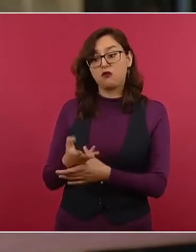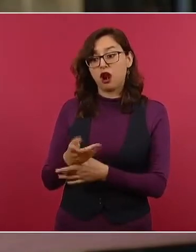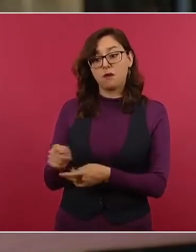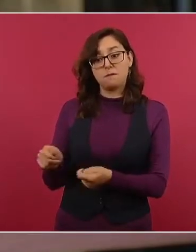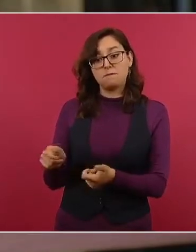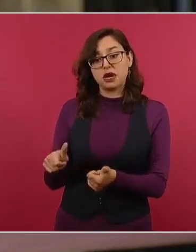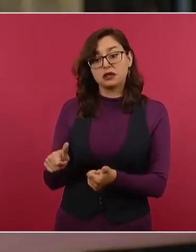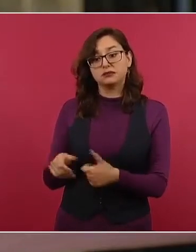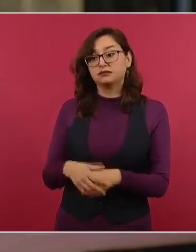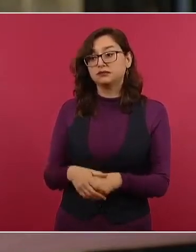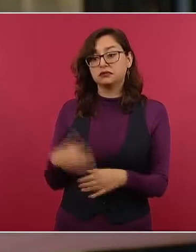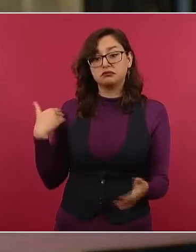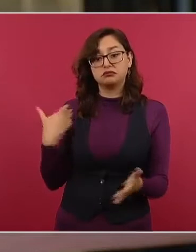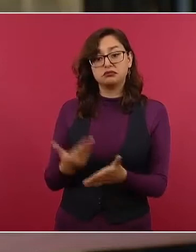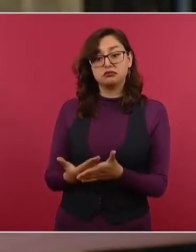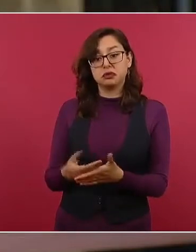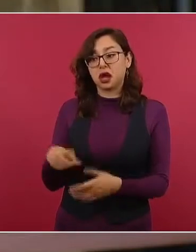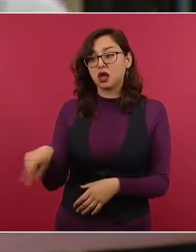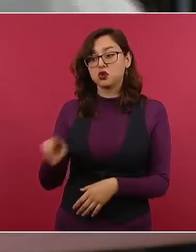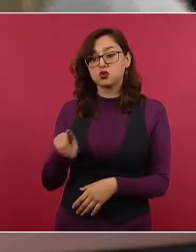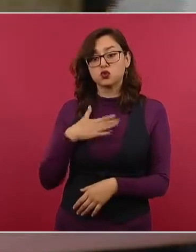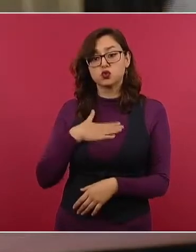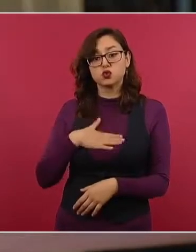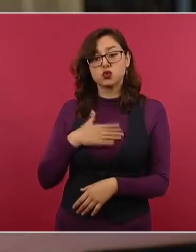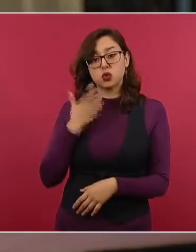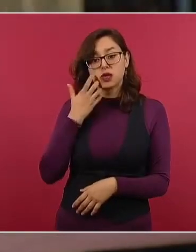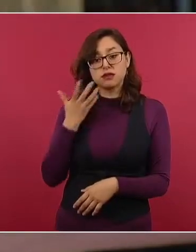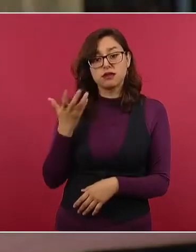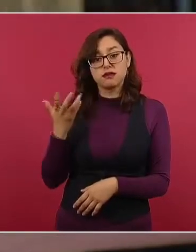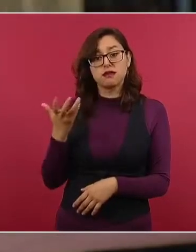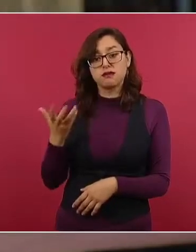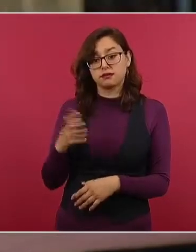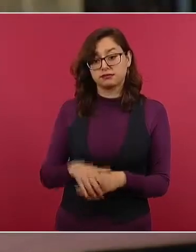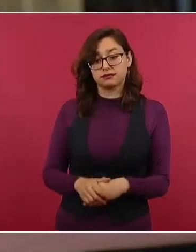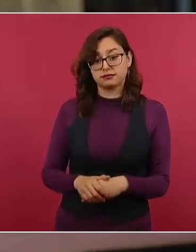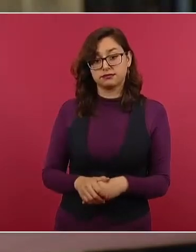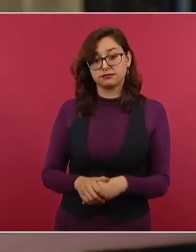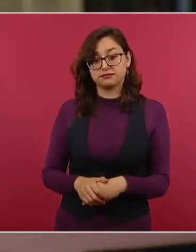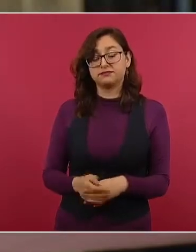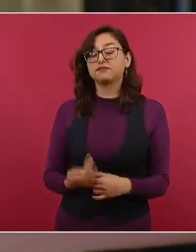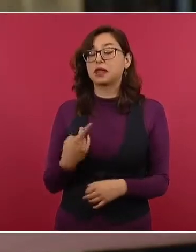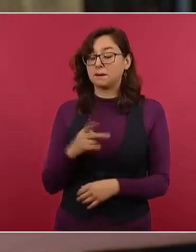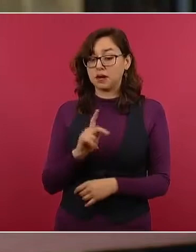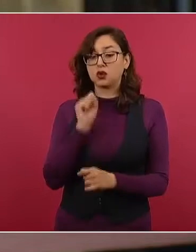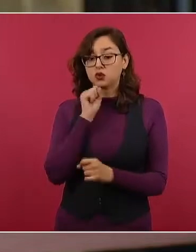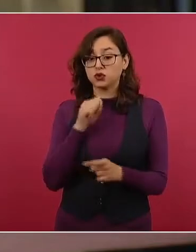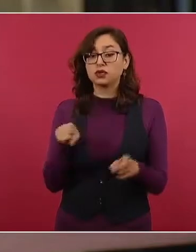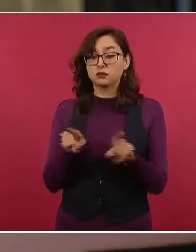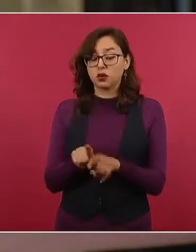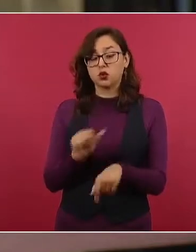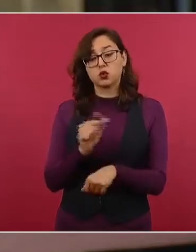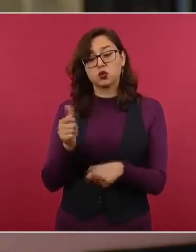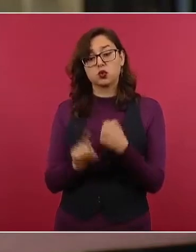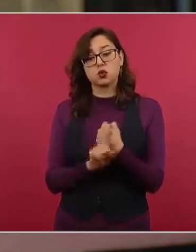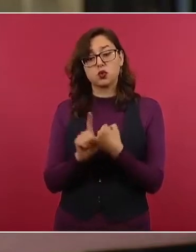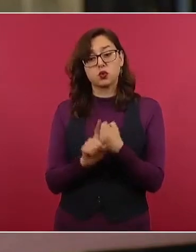sino fue el asunto de privatizar los servicios a la